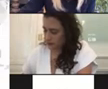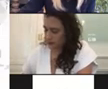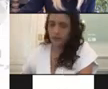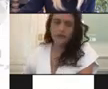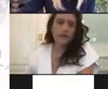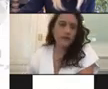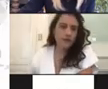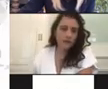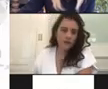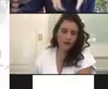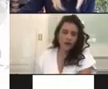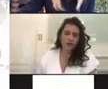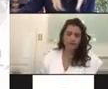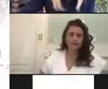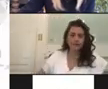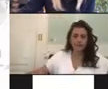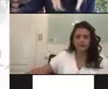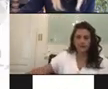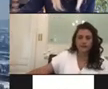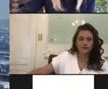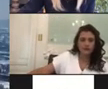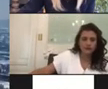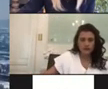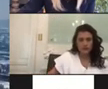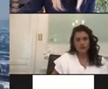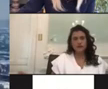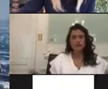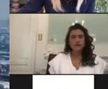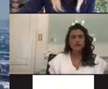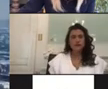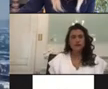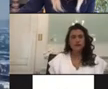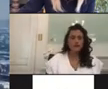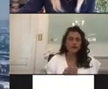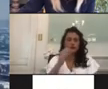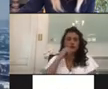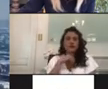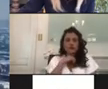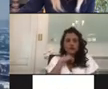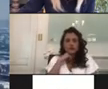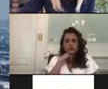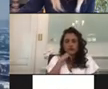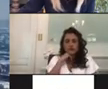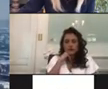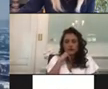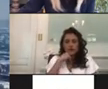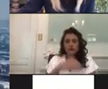destinos más conectados o mejor conectados de parte de México. Pero veamos este video porque también es una de las principales